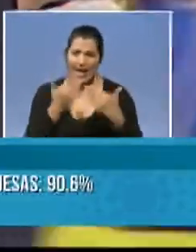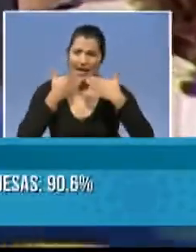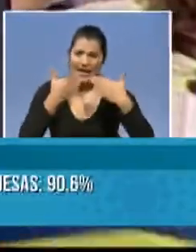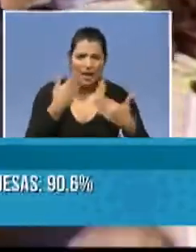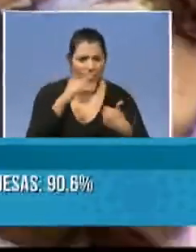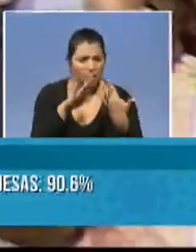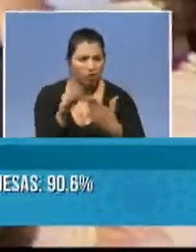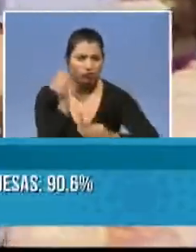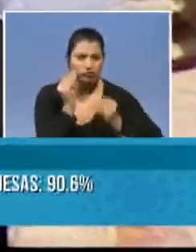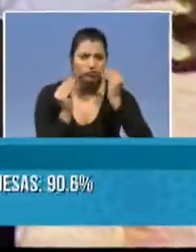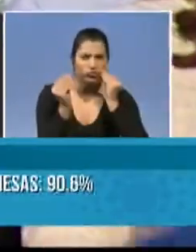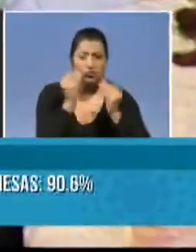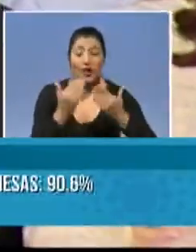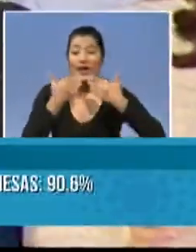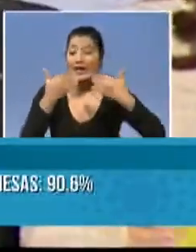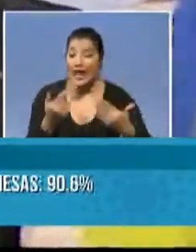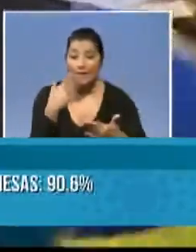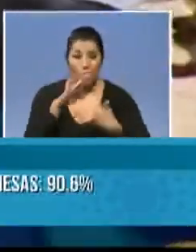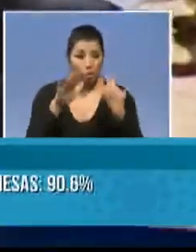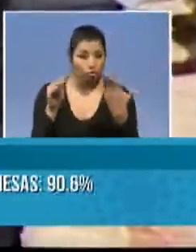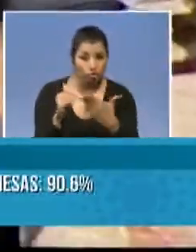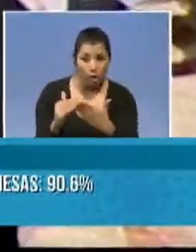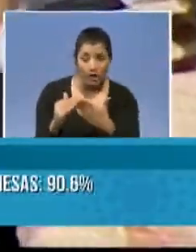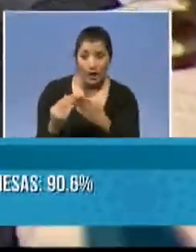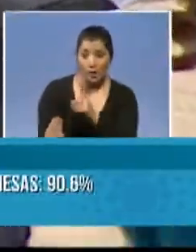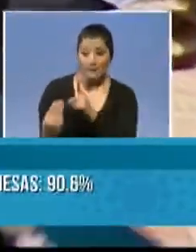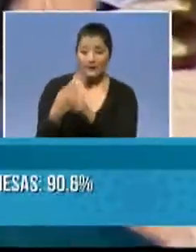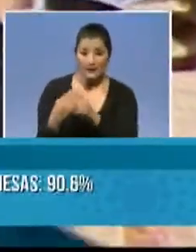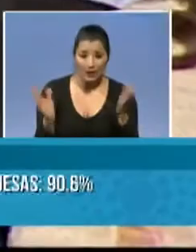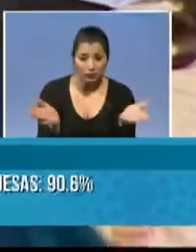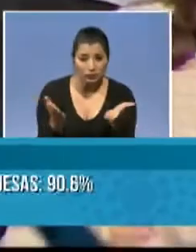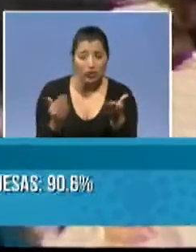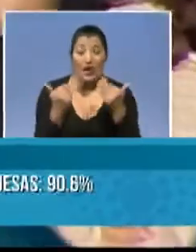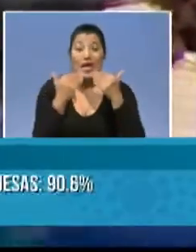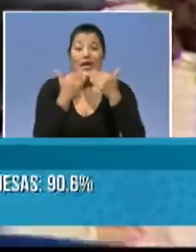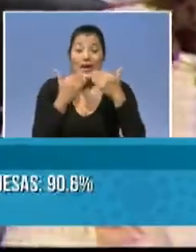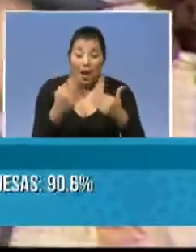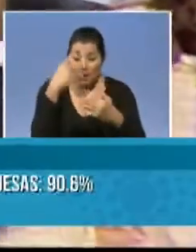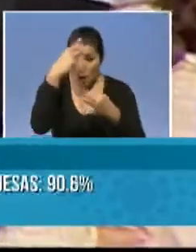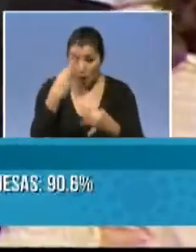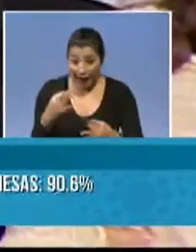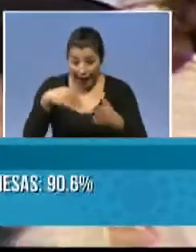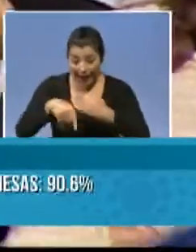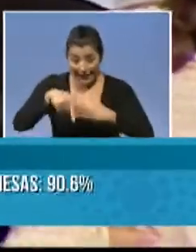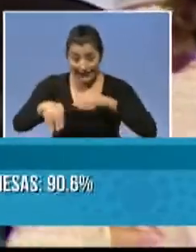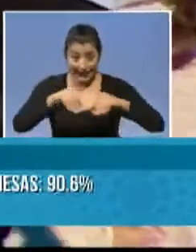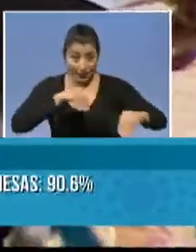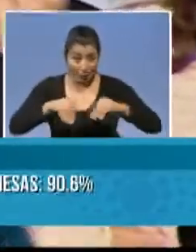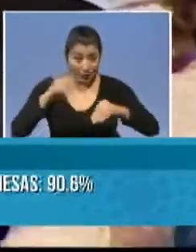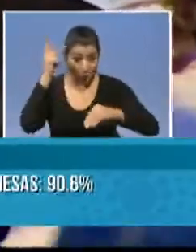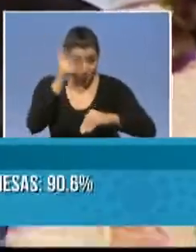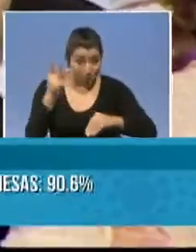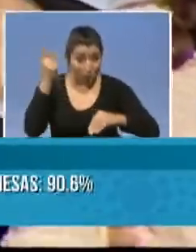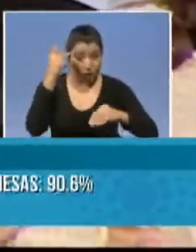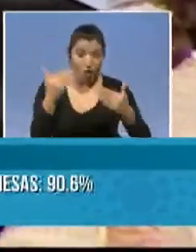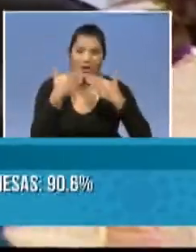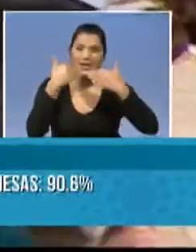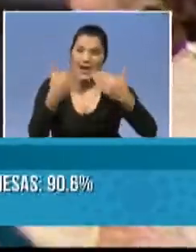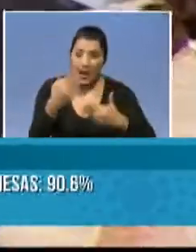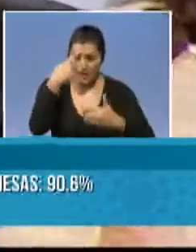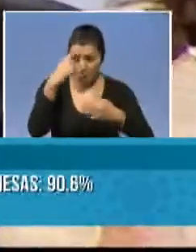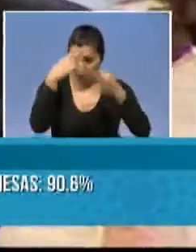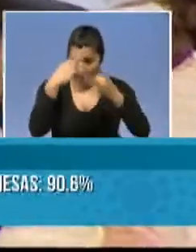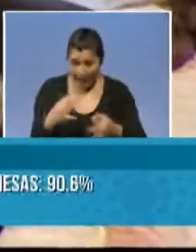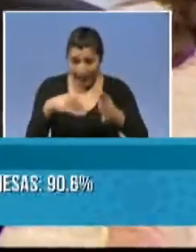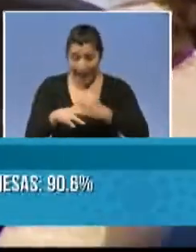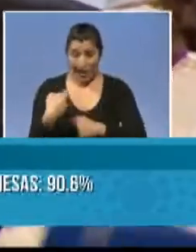por esos besos, gracias por esas palabras de aliento, gracias por creer en este movimiento político, gracias por creer